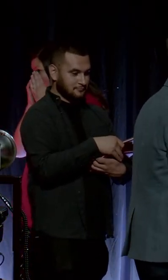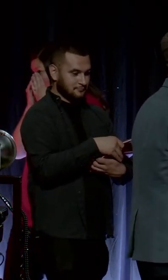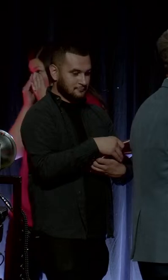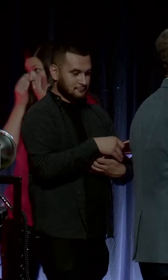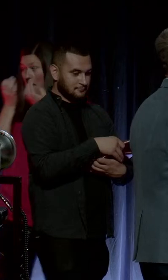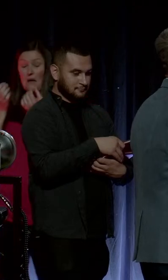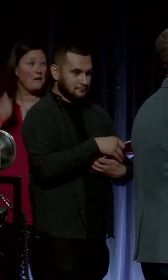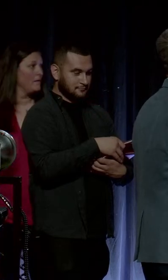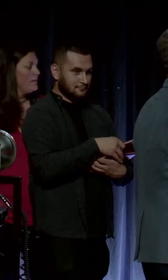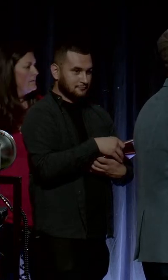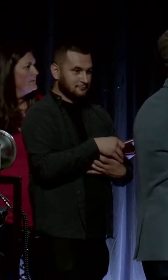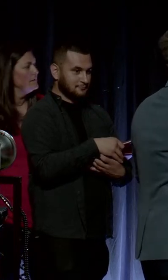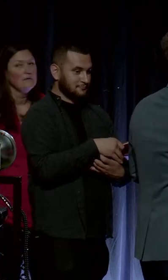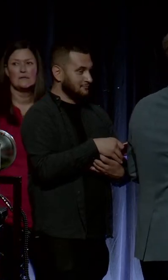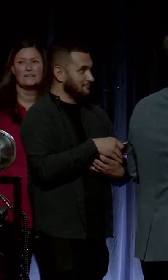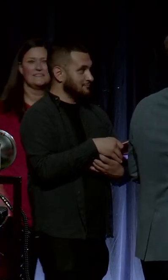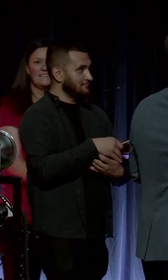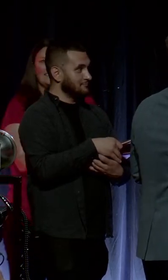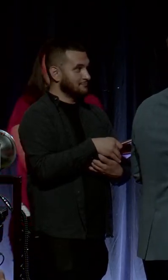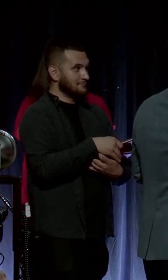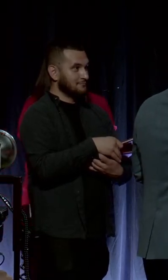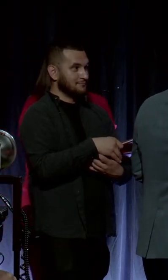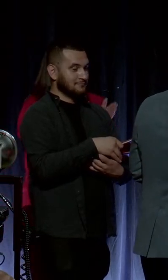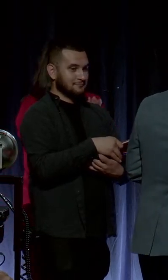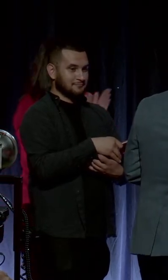Garnet Ray Japonia.